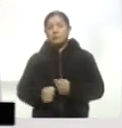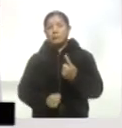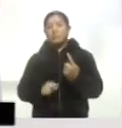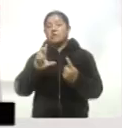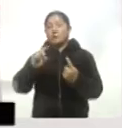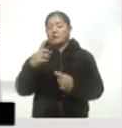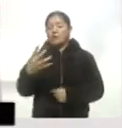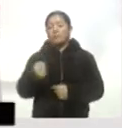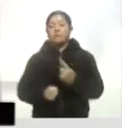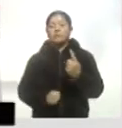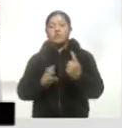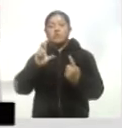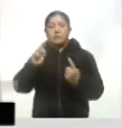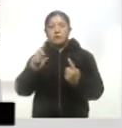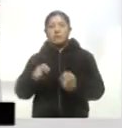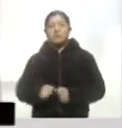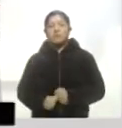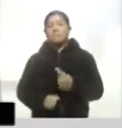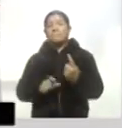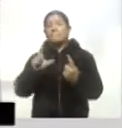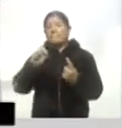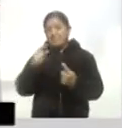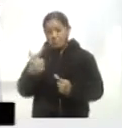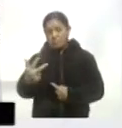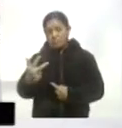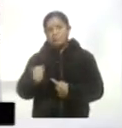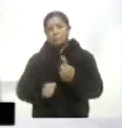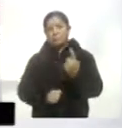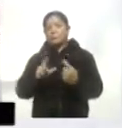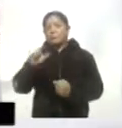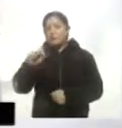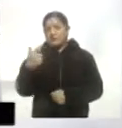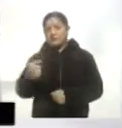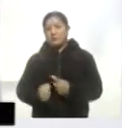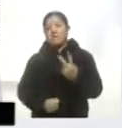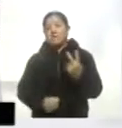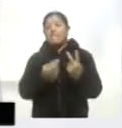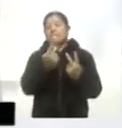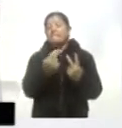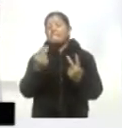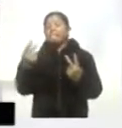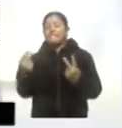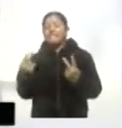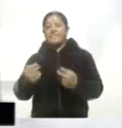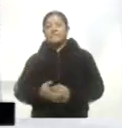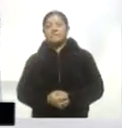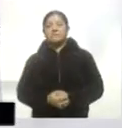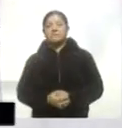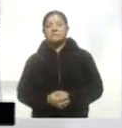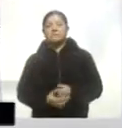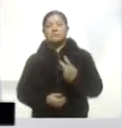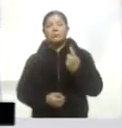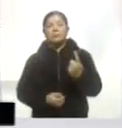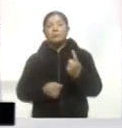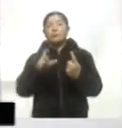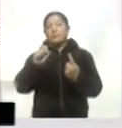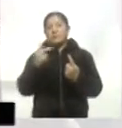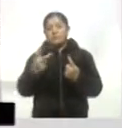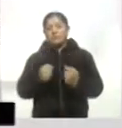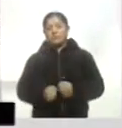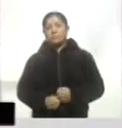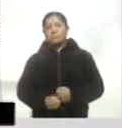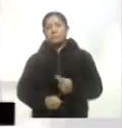Nopalucan 34, Tocatlán 30, Ayometla 28, Citlaltepec 27, Alzayanca y Achocomanitla 25, Terrenate